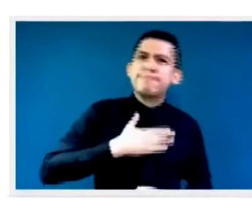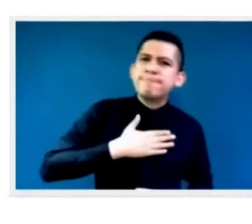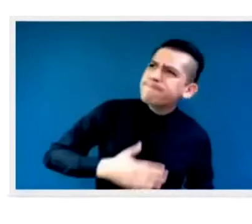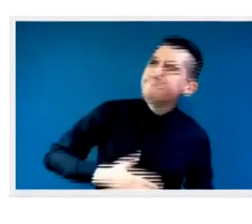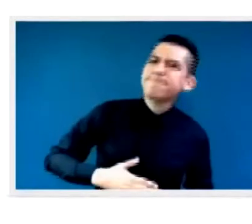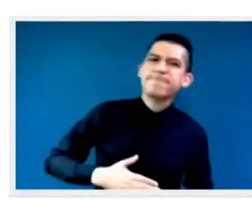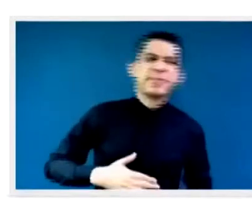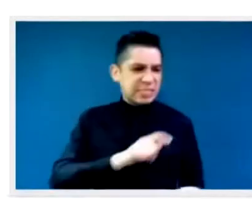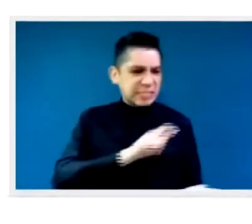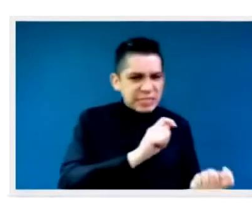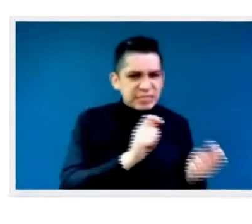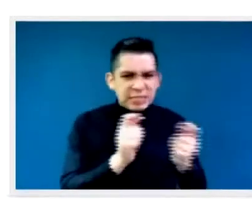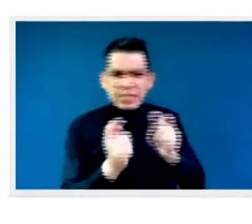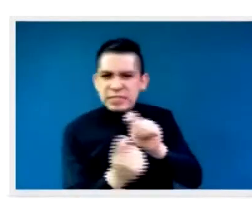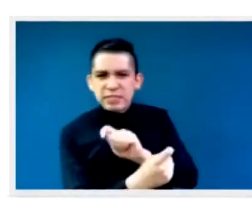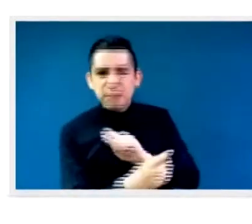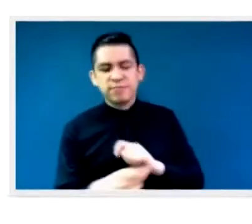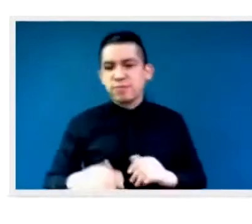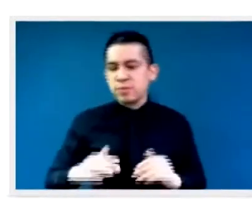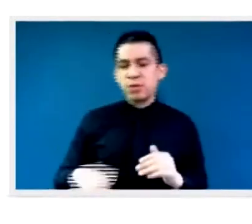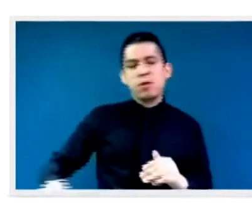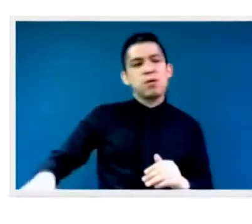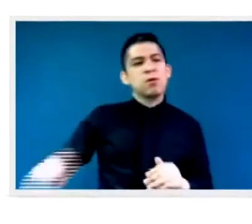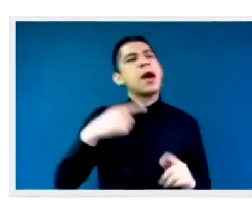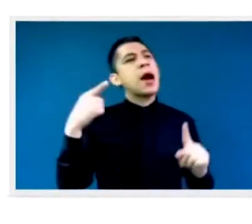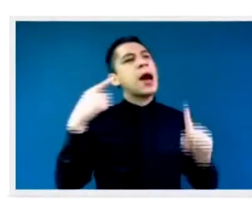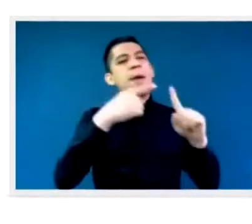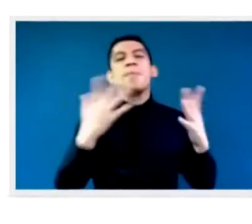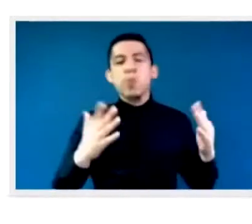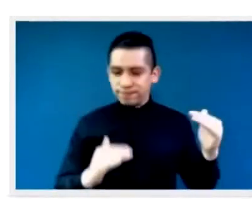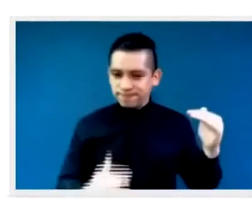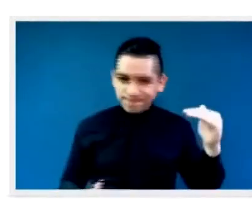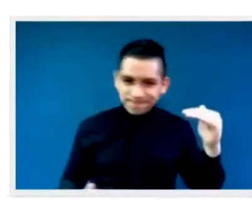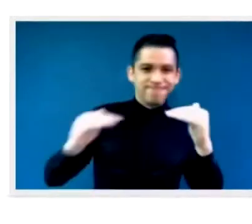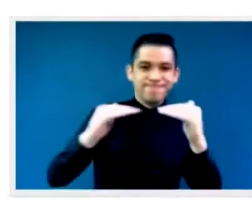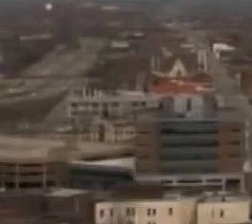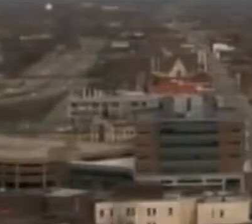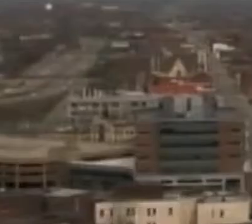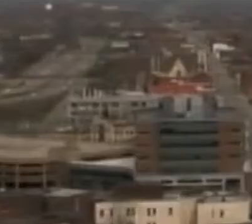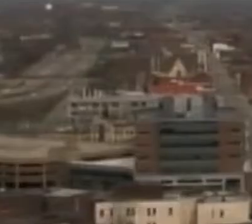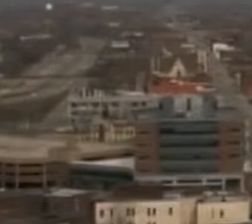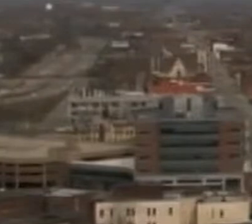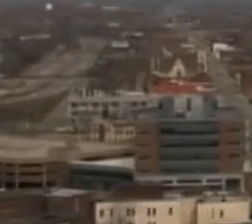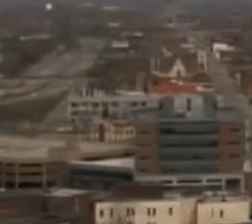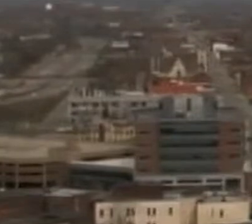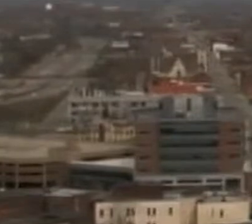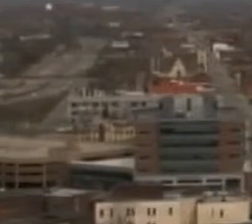emprendedores, artistas, el mundo académico y personales influyentes para propiciar un diálogo mundial